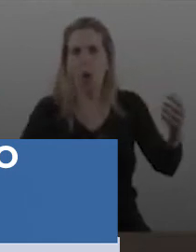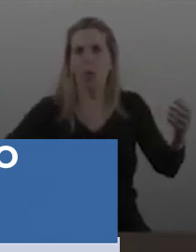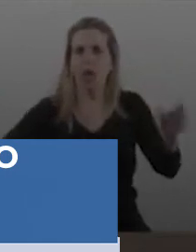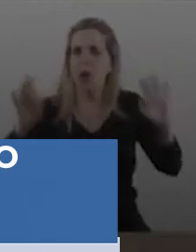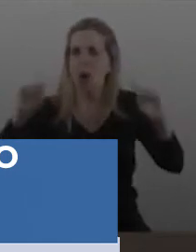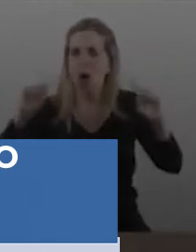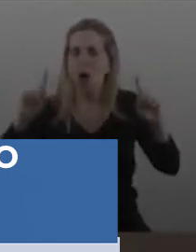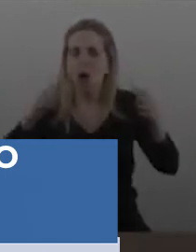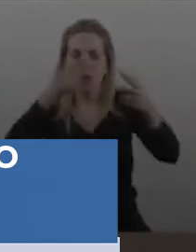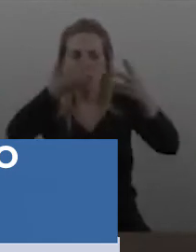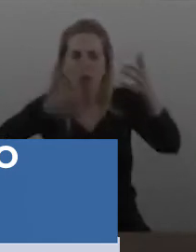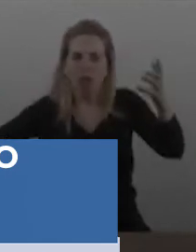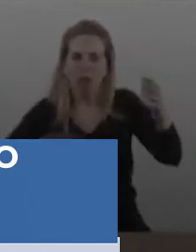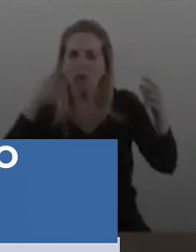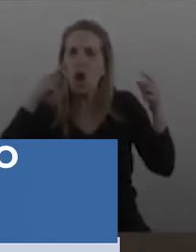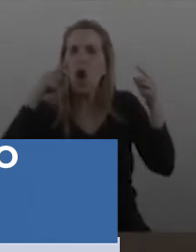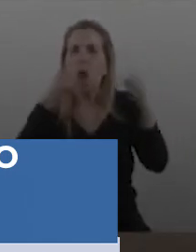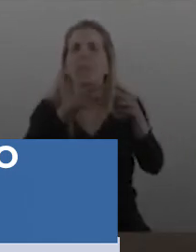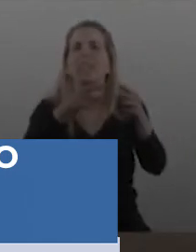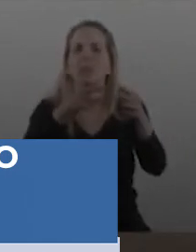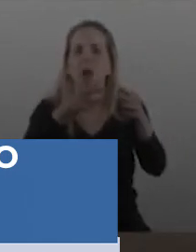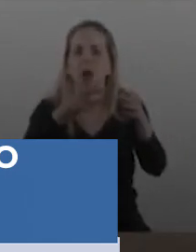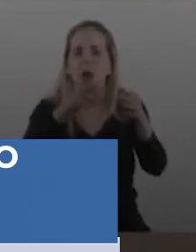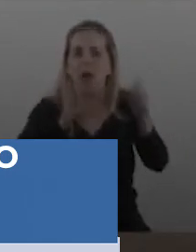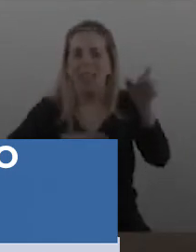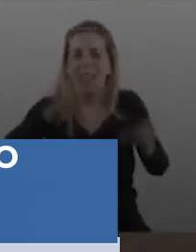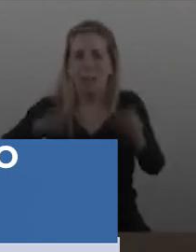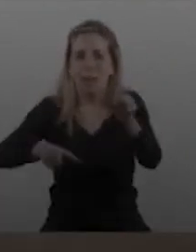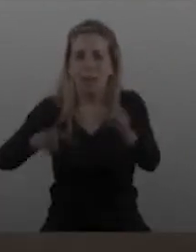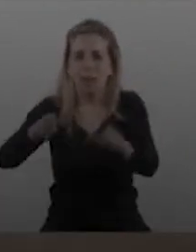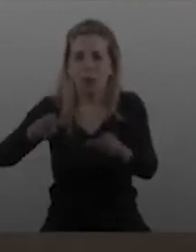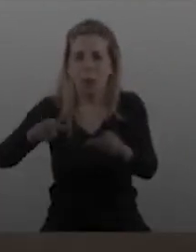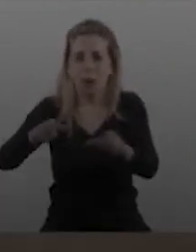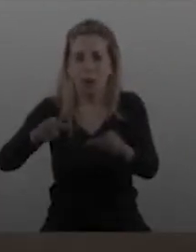son propósitos de todos y de cada uno de los argentinos y argentinas.